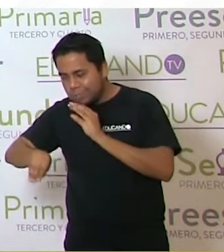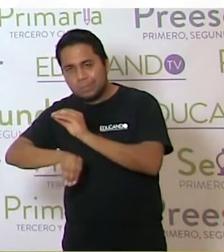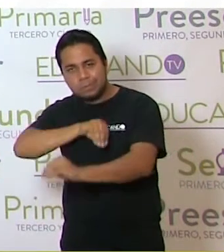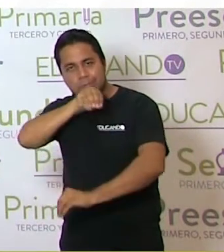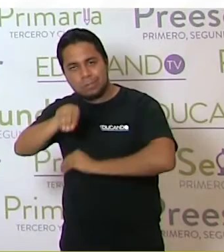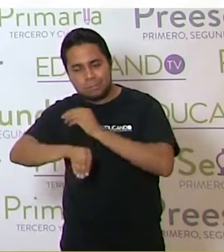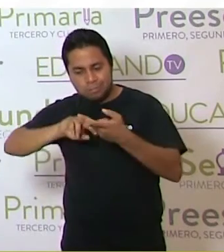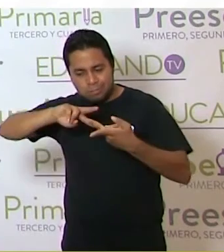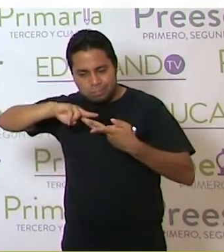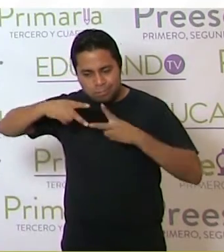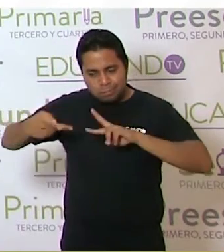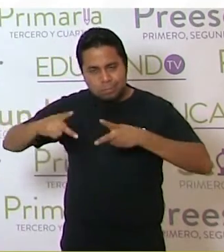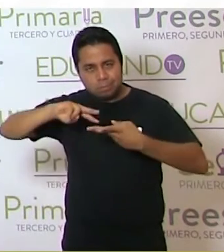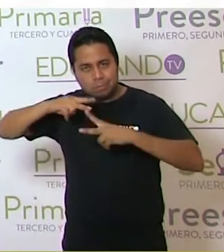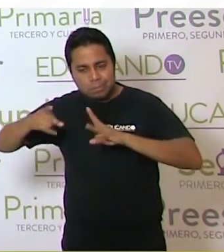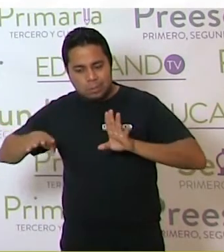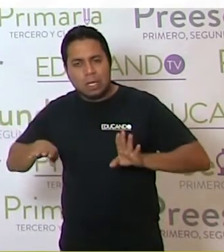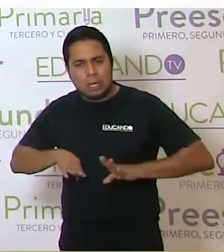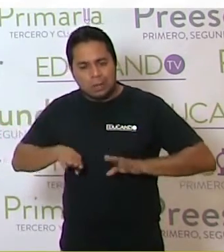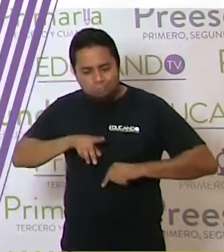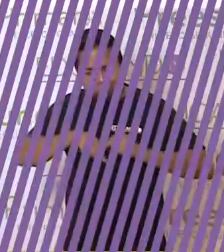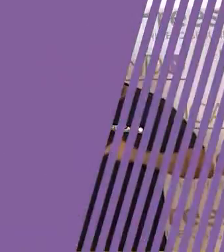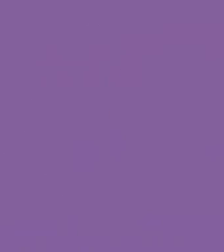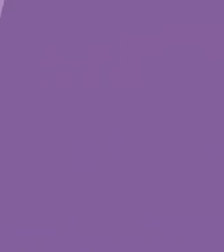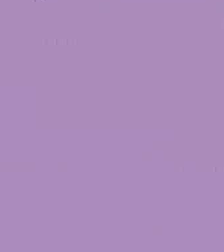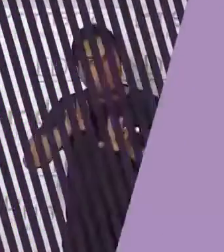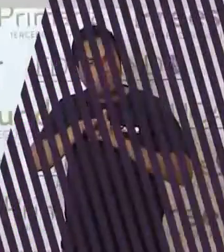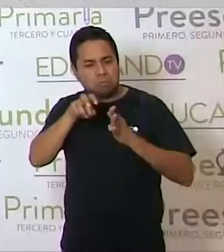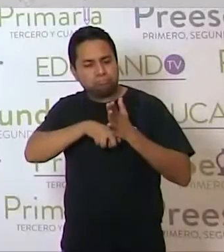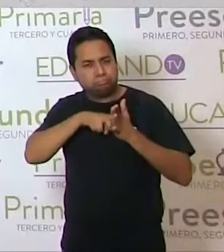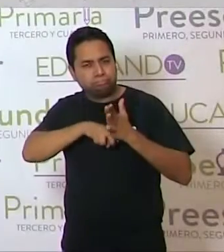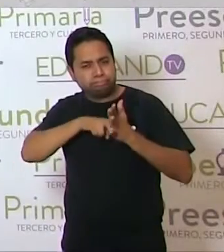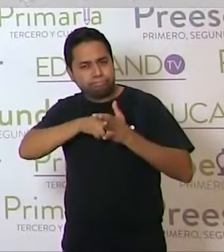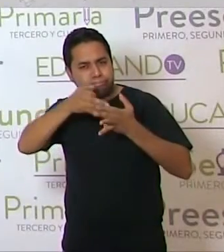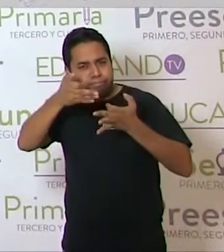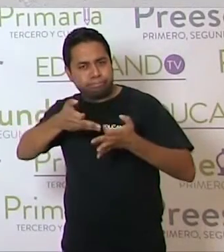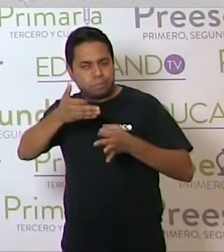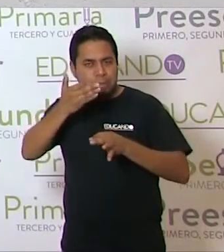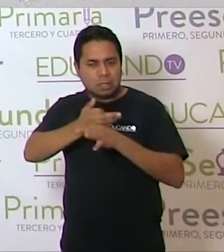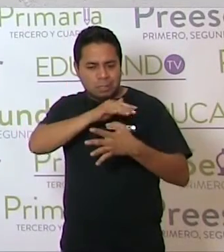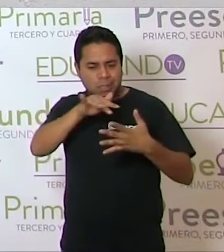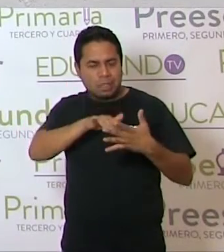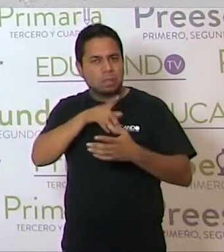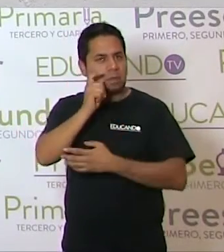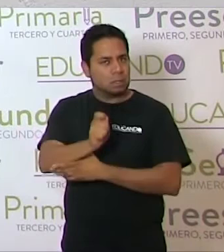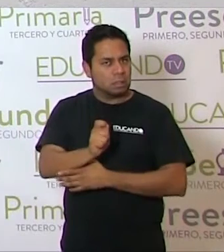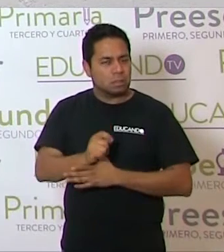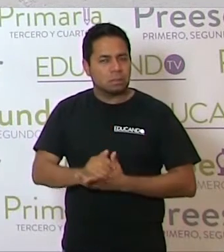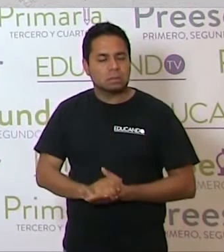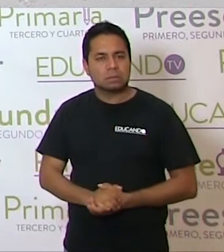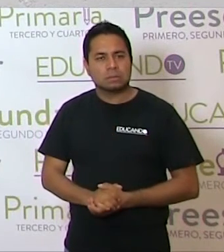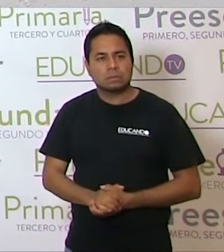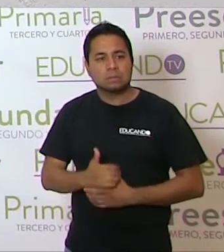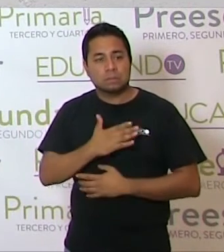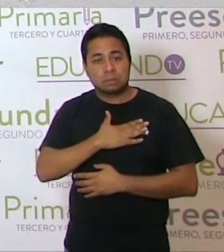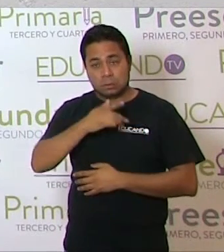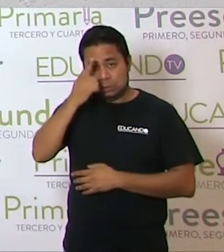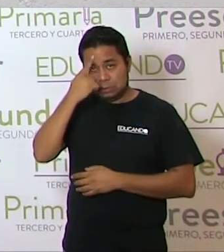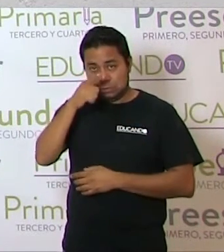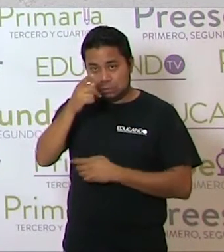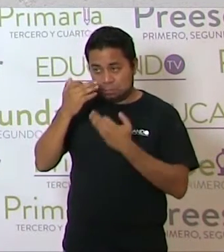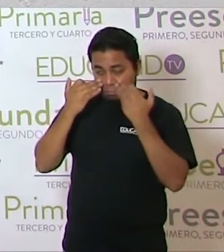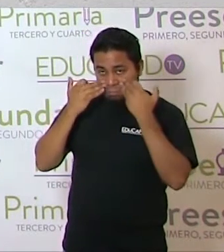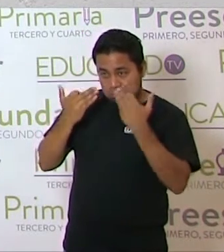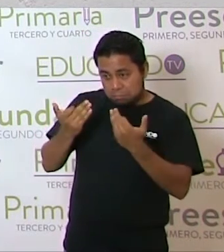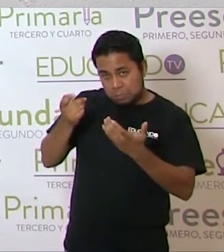removiendo características específicas que está pasando en este texto bueno pues para que veamos qué